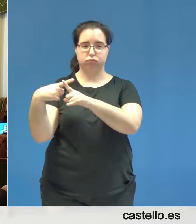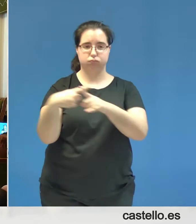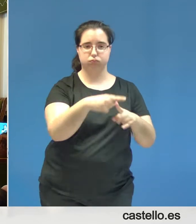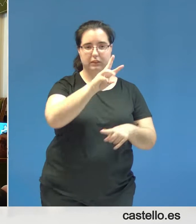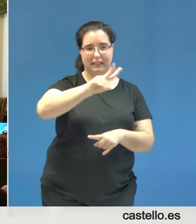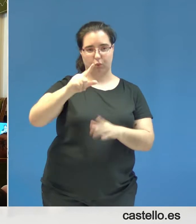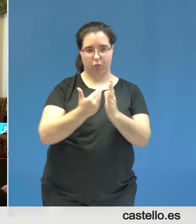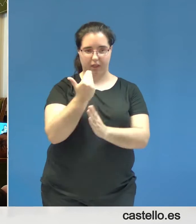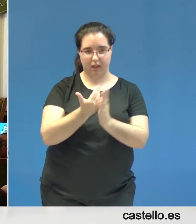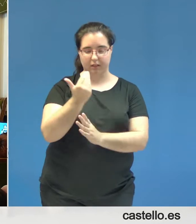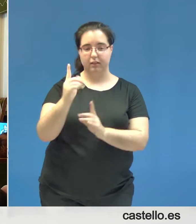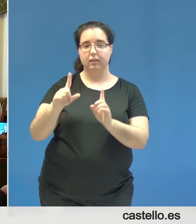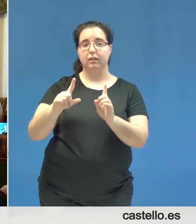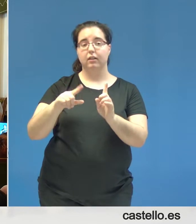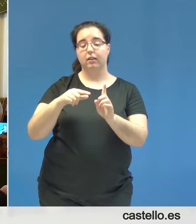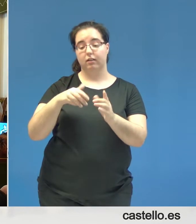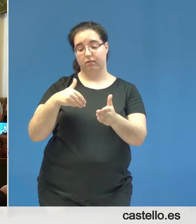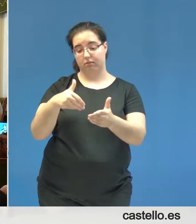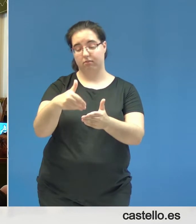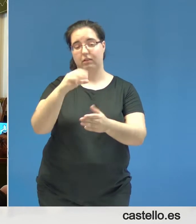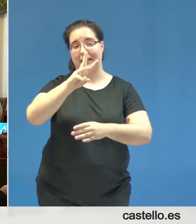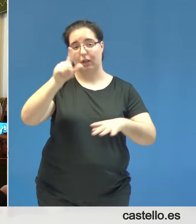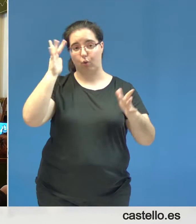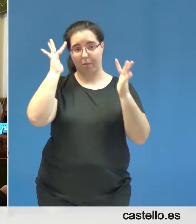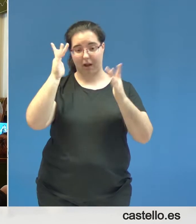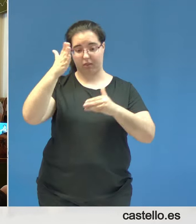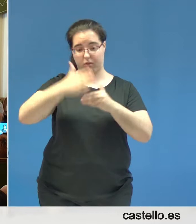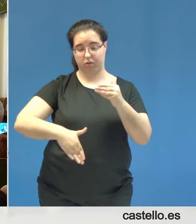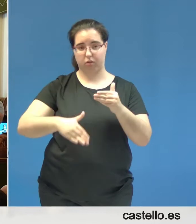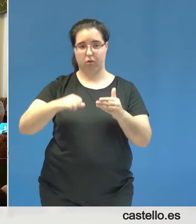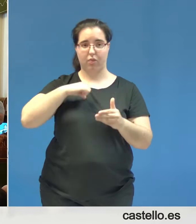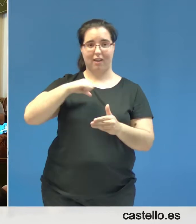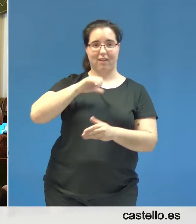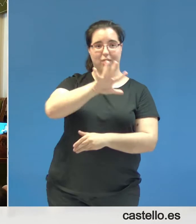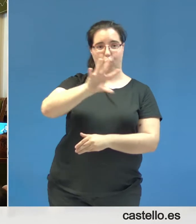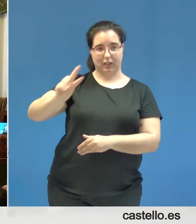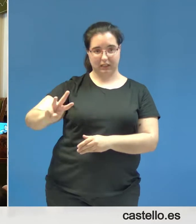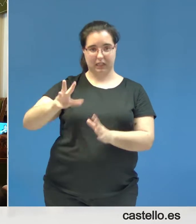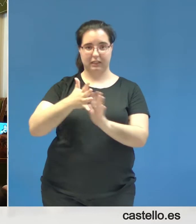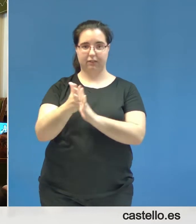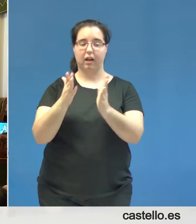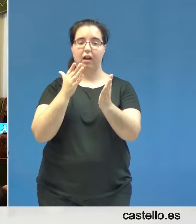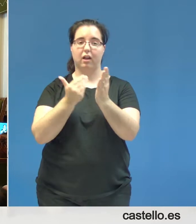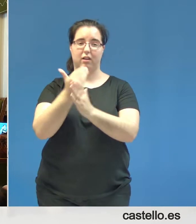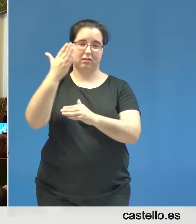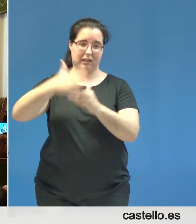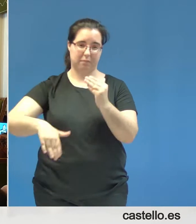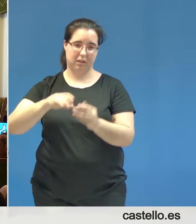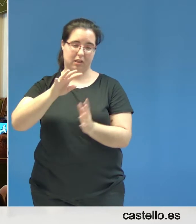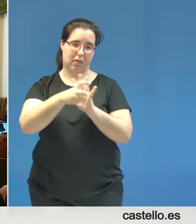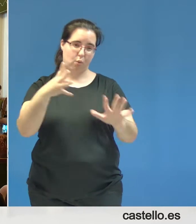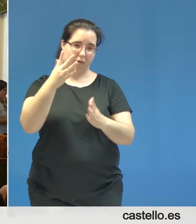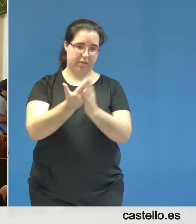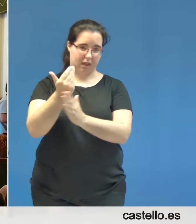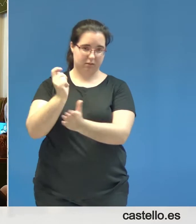a 31 de marzo quedaban pendientes 53 que se pagaron con un periodo medio de pago de 19 días.